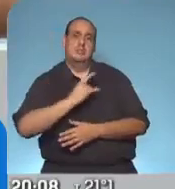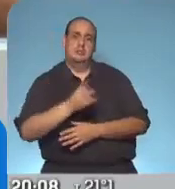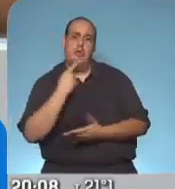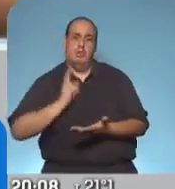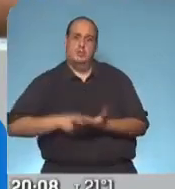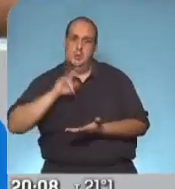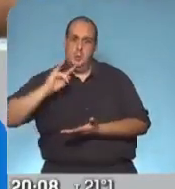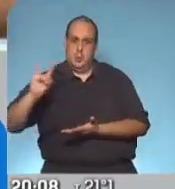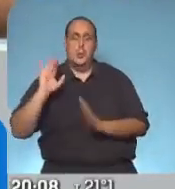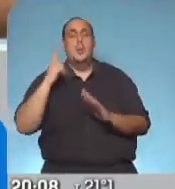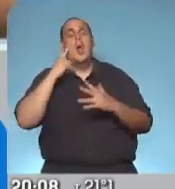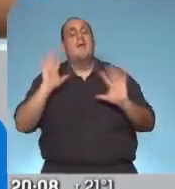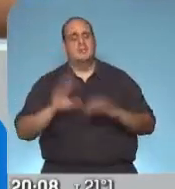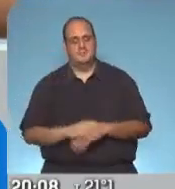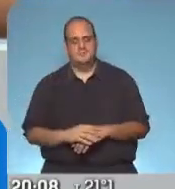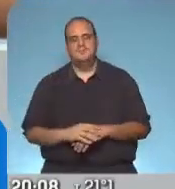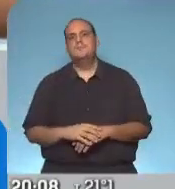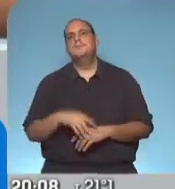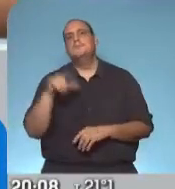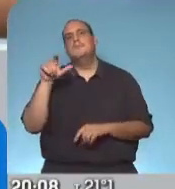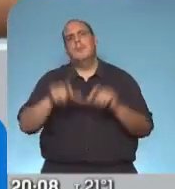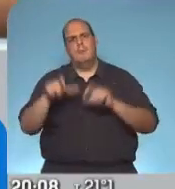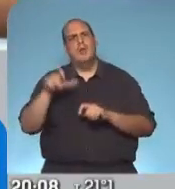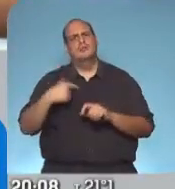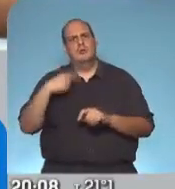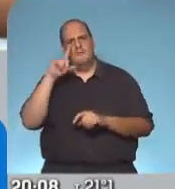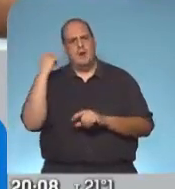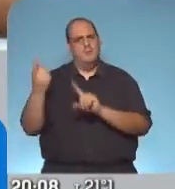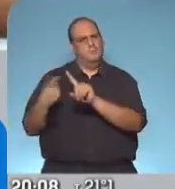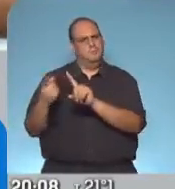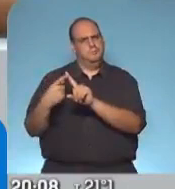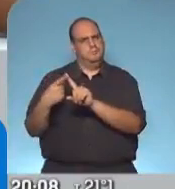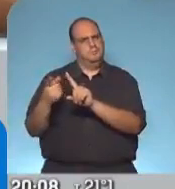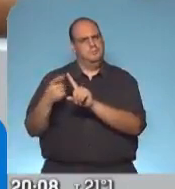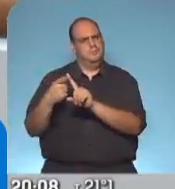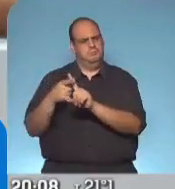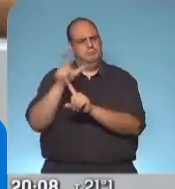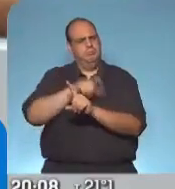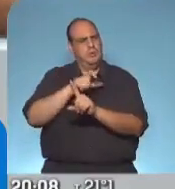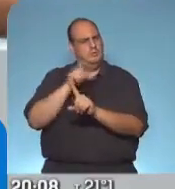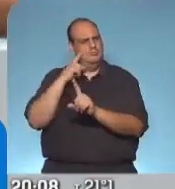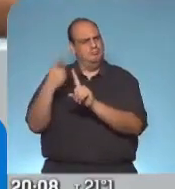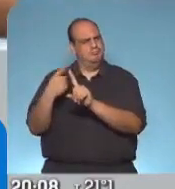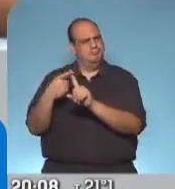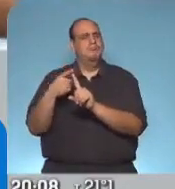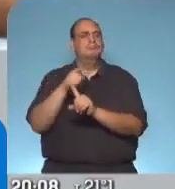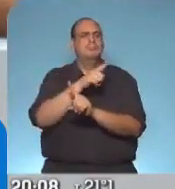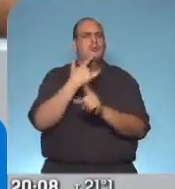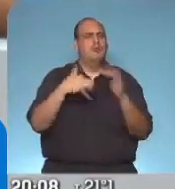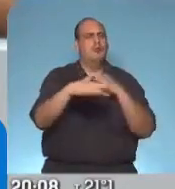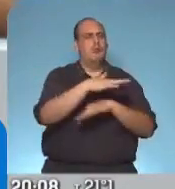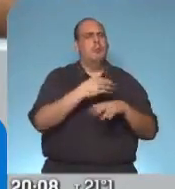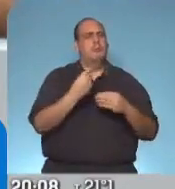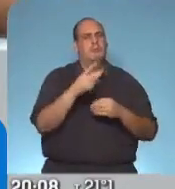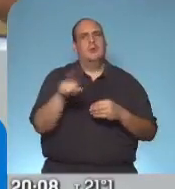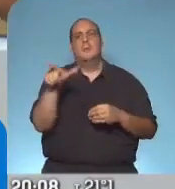que se hizo. Lo que dicen quienes frecuentan a Alberto Fernández en los últimos días y sobre todo hoy es que el presidente habla del